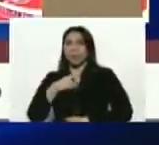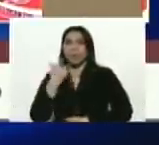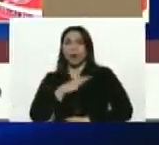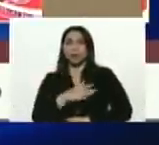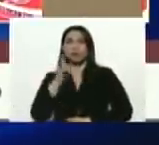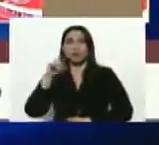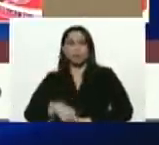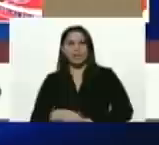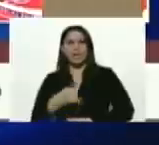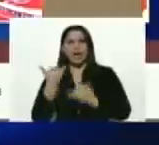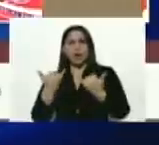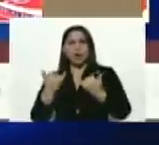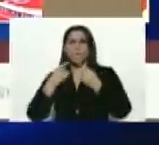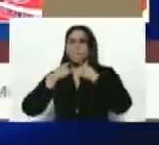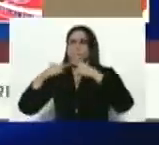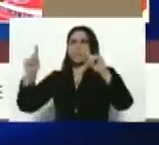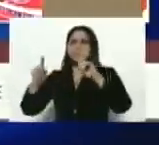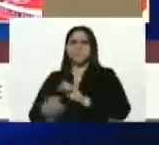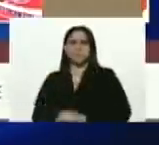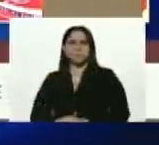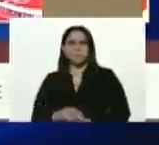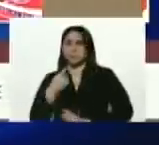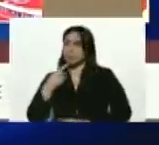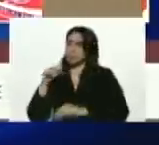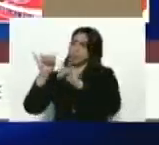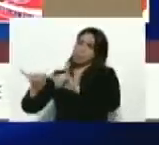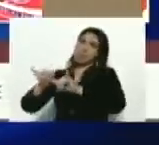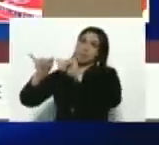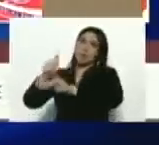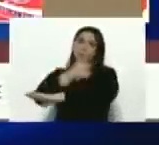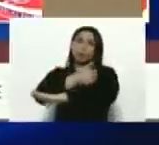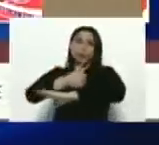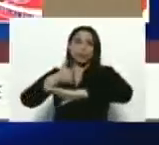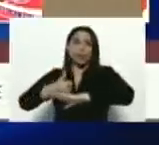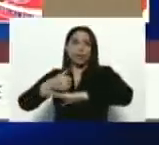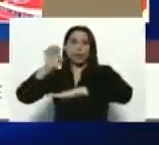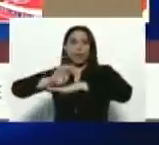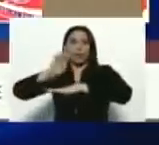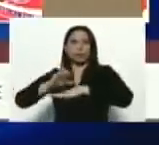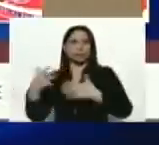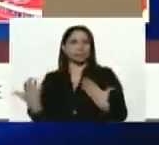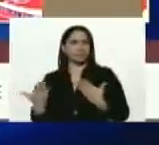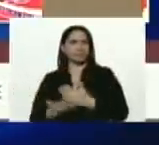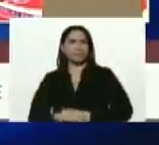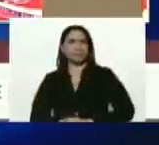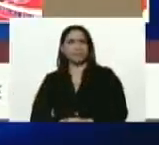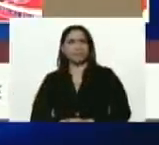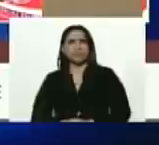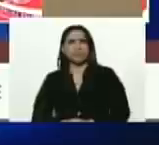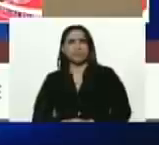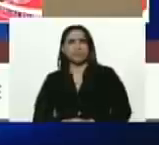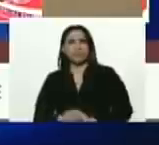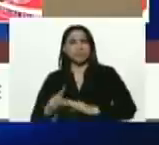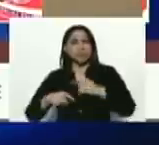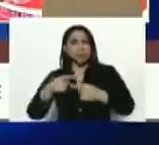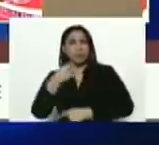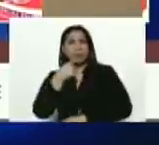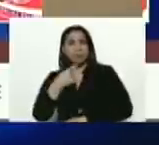son desaparecidos, dicho por las propias autoridades de este país. Luego